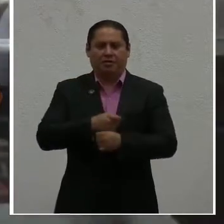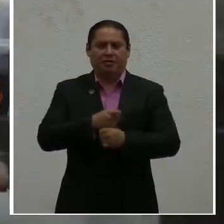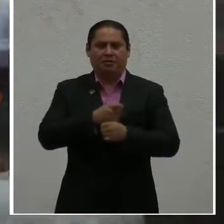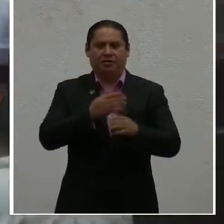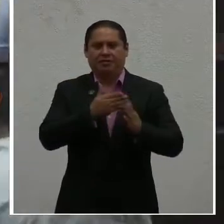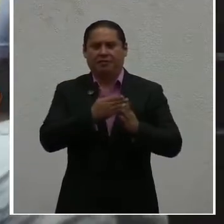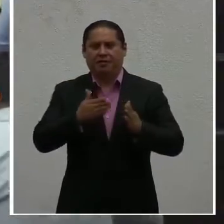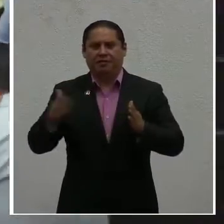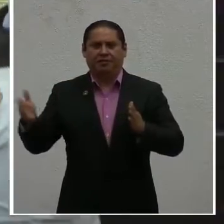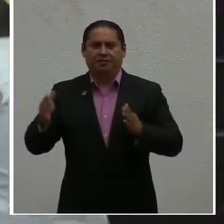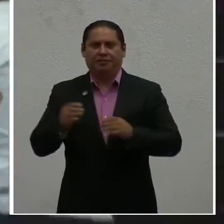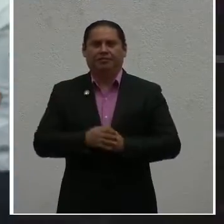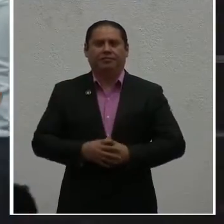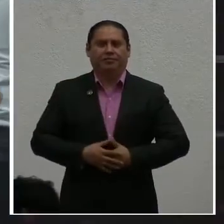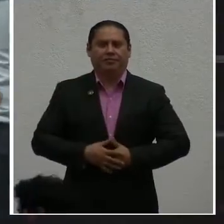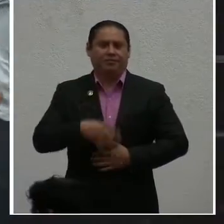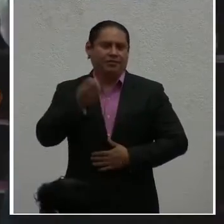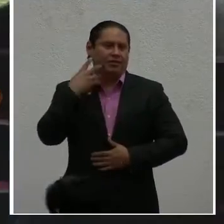sesiones.